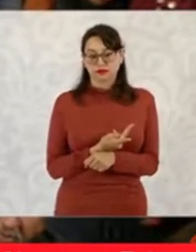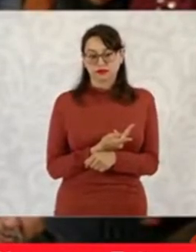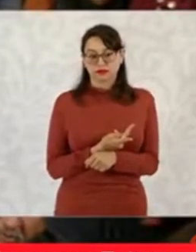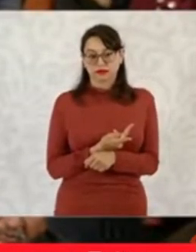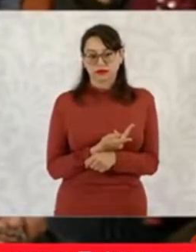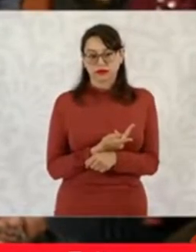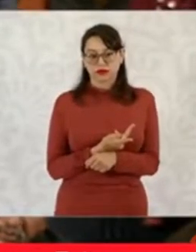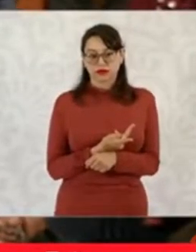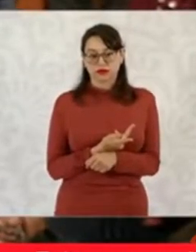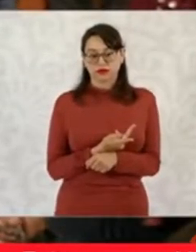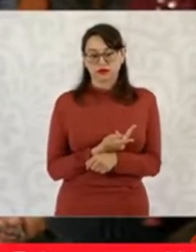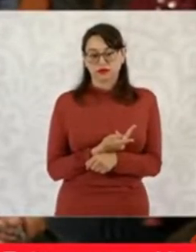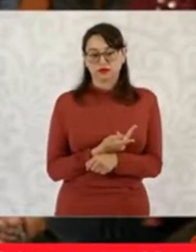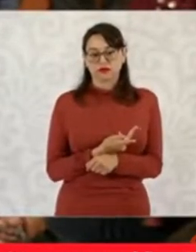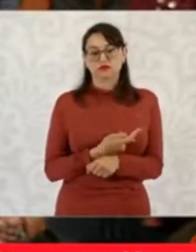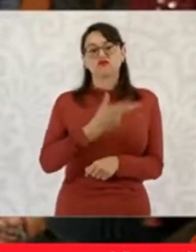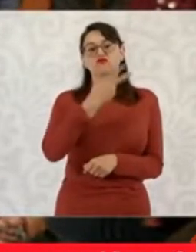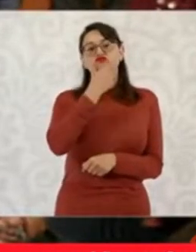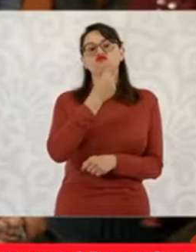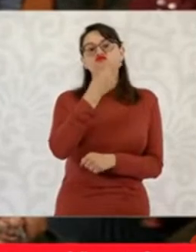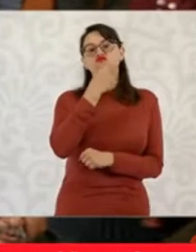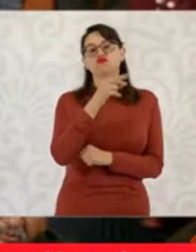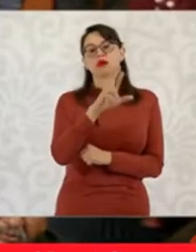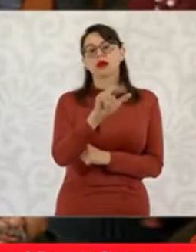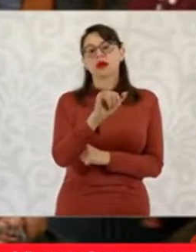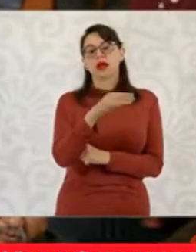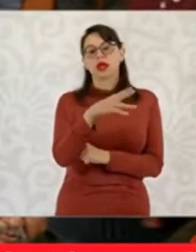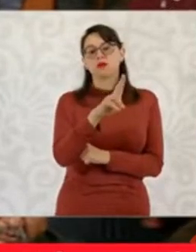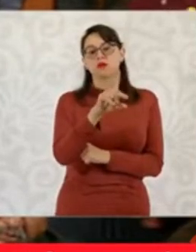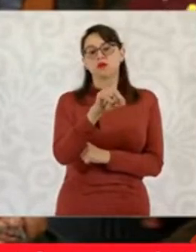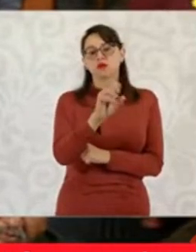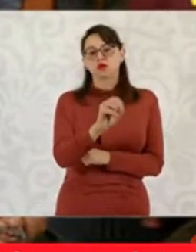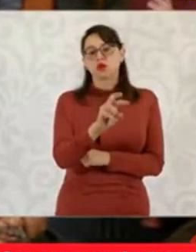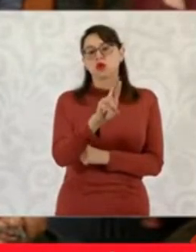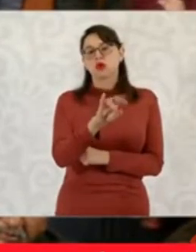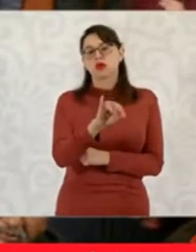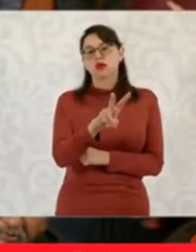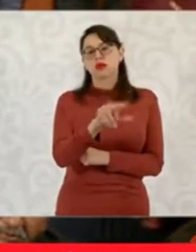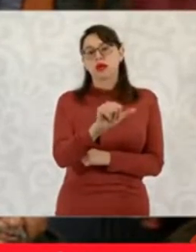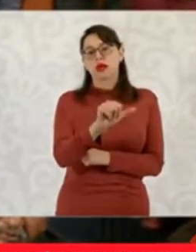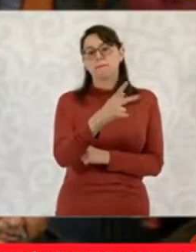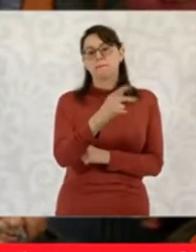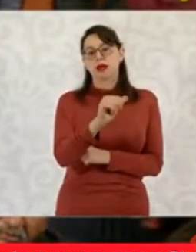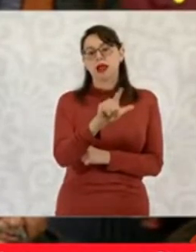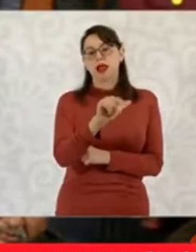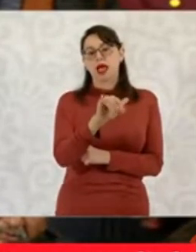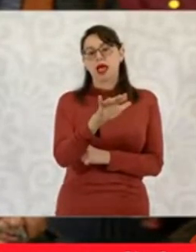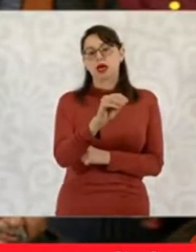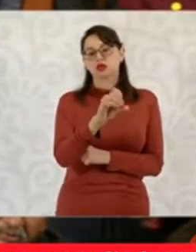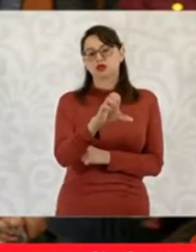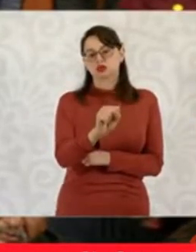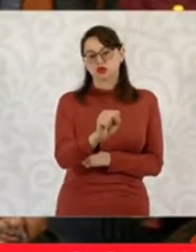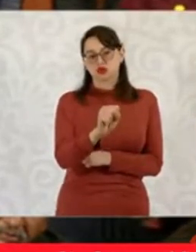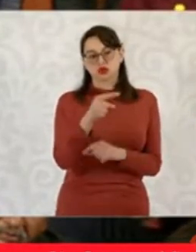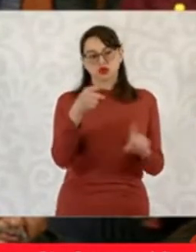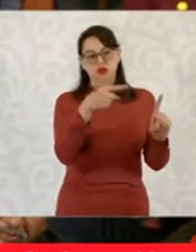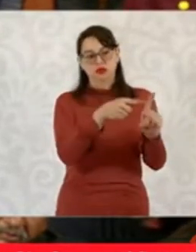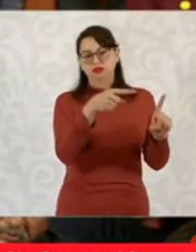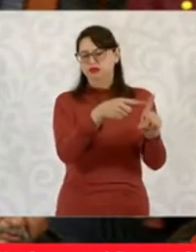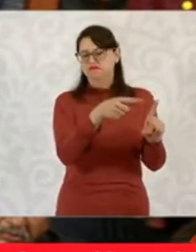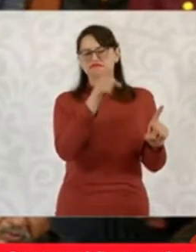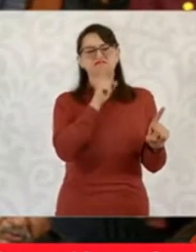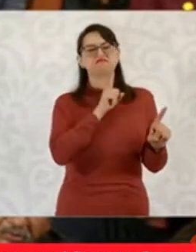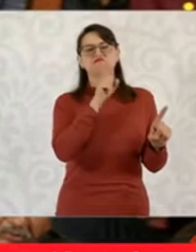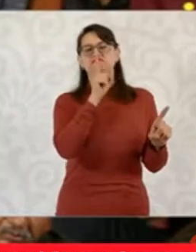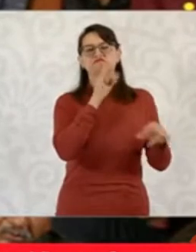nombre es el señor Raimundo Riva Palacio, que es obviamente, y se ha demostrado, es un propagador de mentiras y